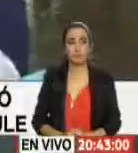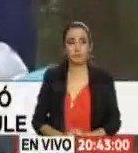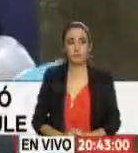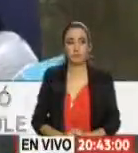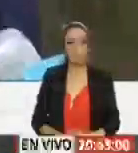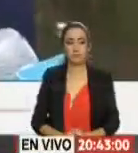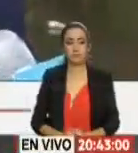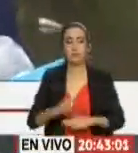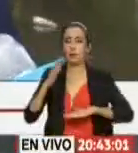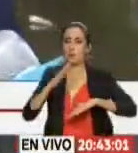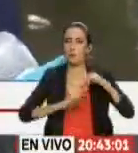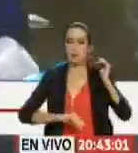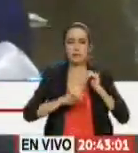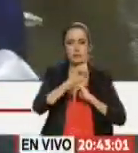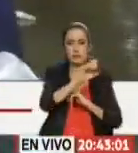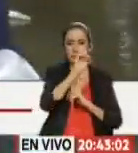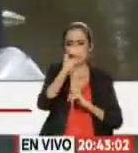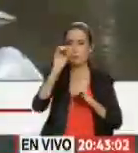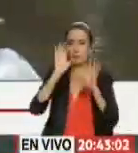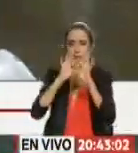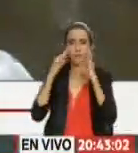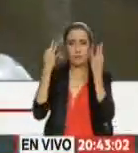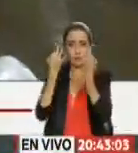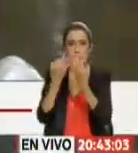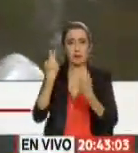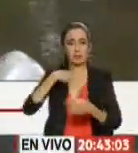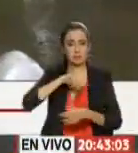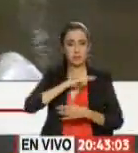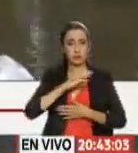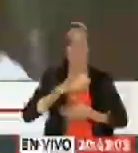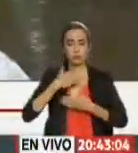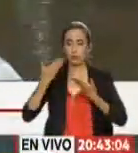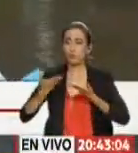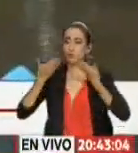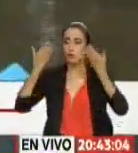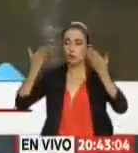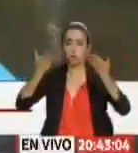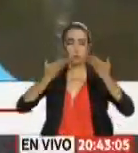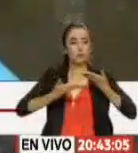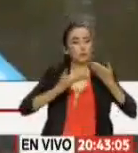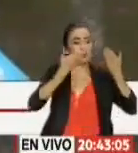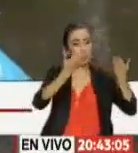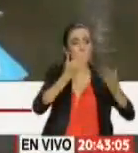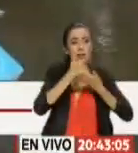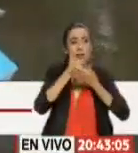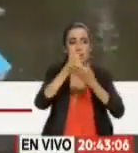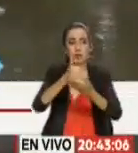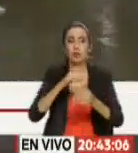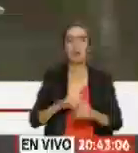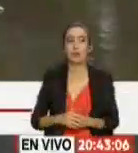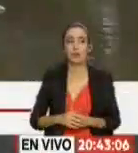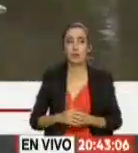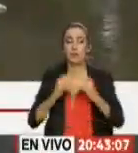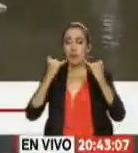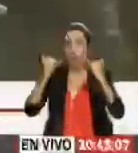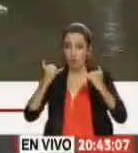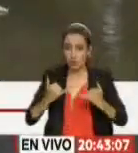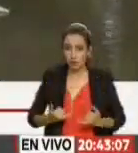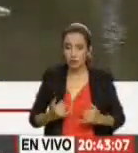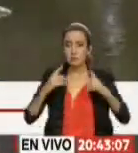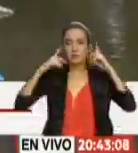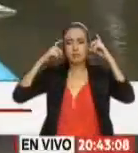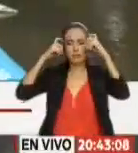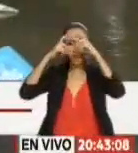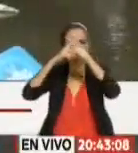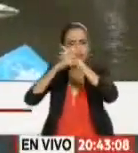Más de 100 familias que hoy día hemos visitado, estamos ayudando en lo posible por disposición del presidente de la República en esta situación tan